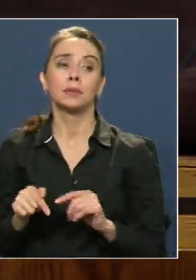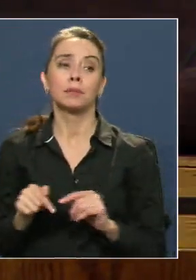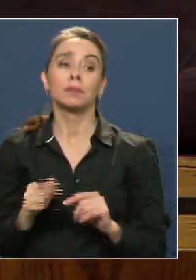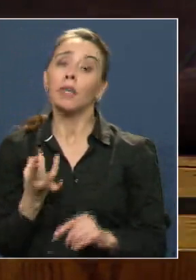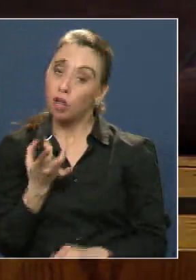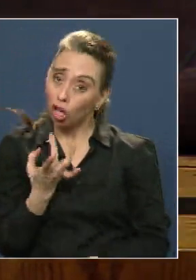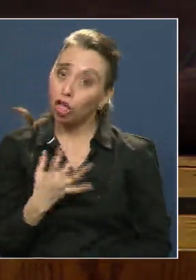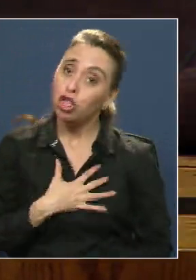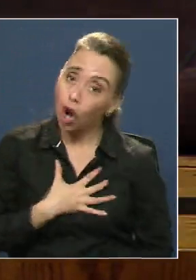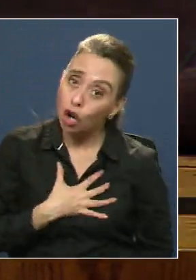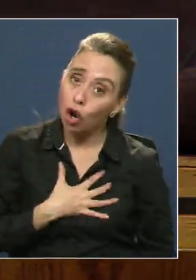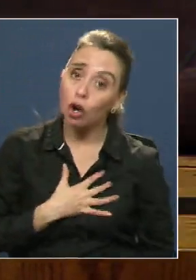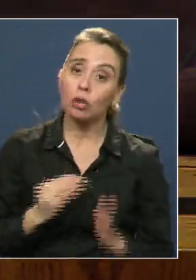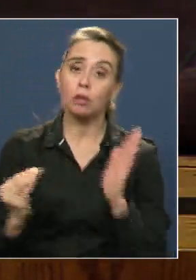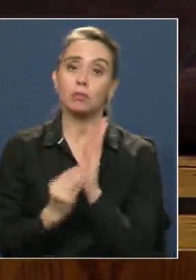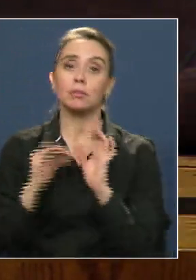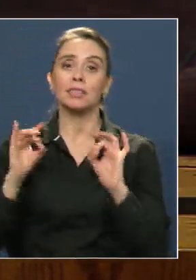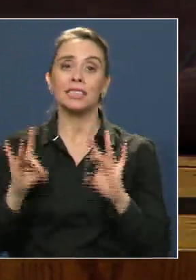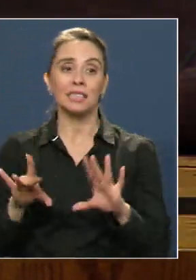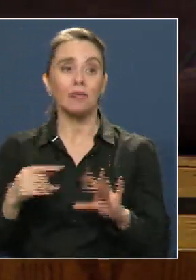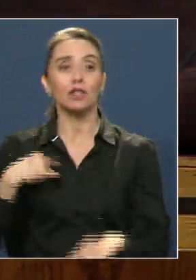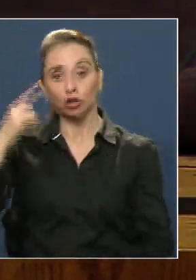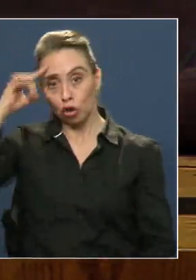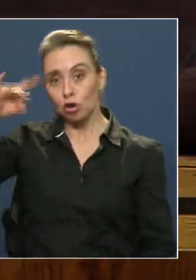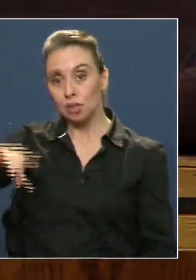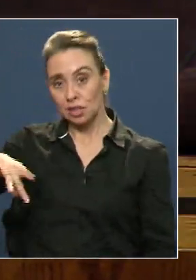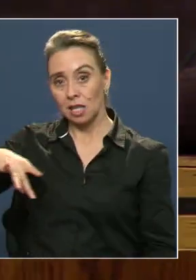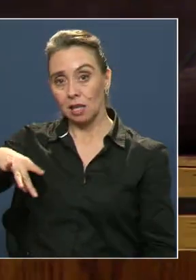¿Es doloroso tener que establecer así? Yo lo sé.